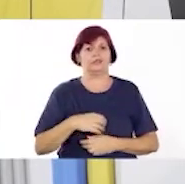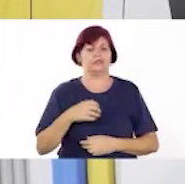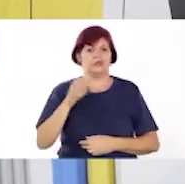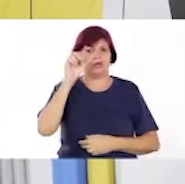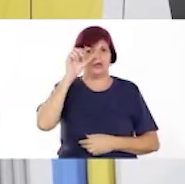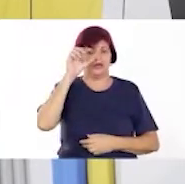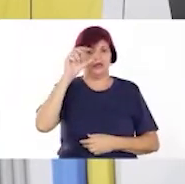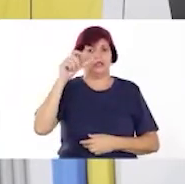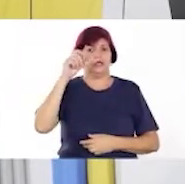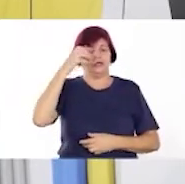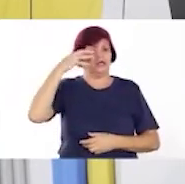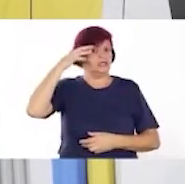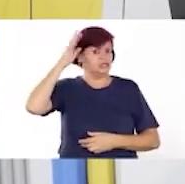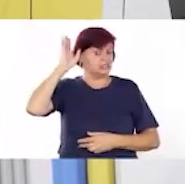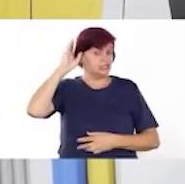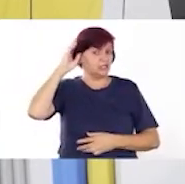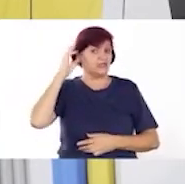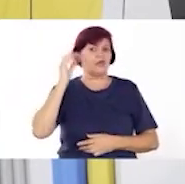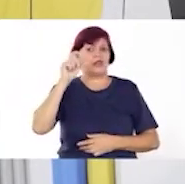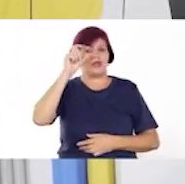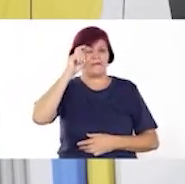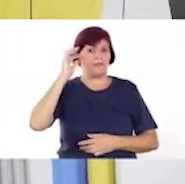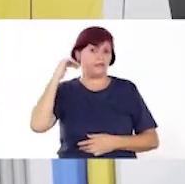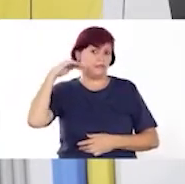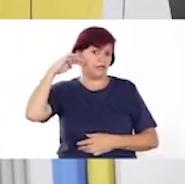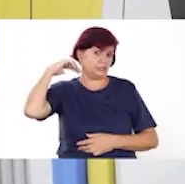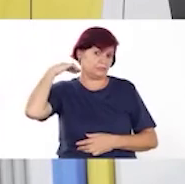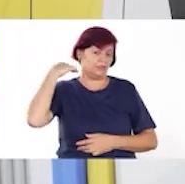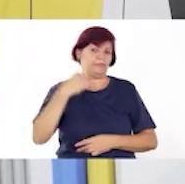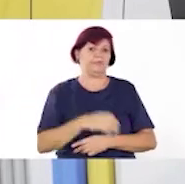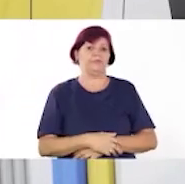Sánchez y Vilma Espín.